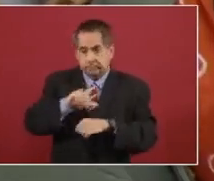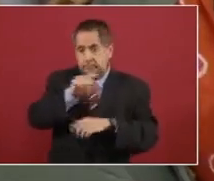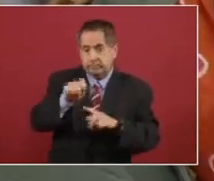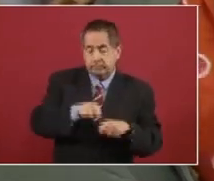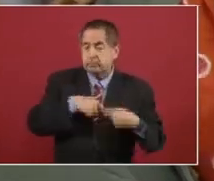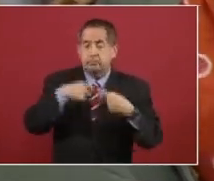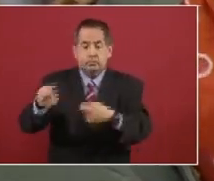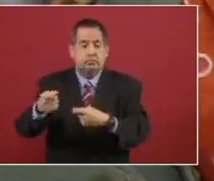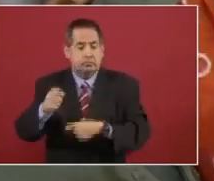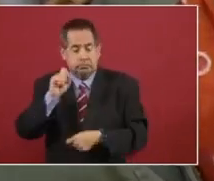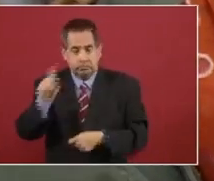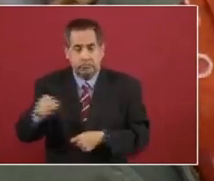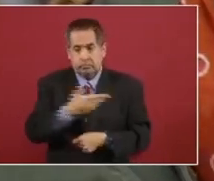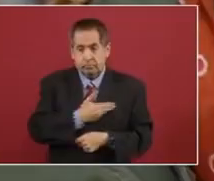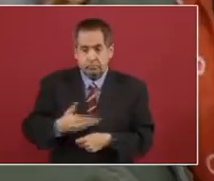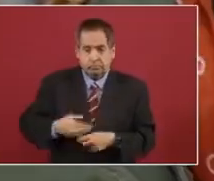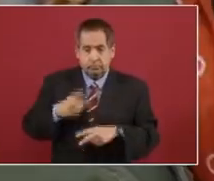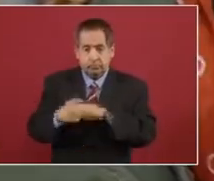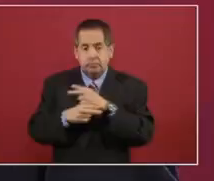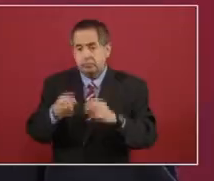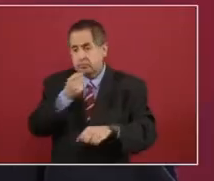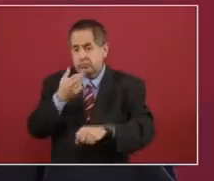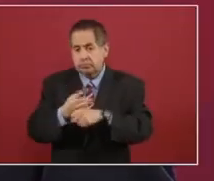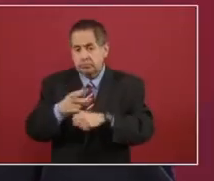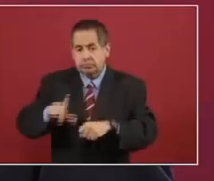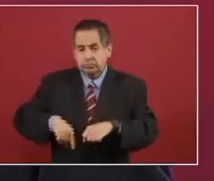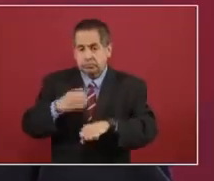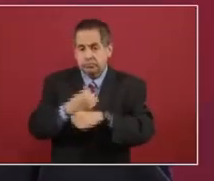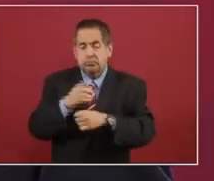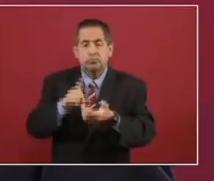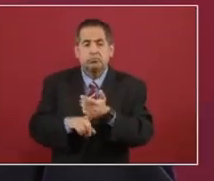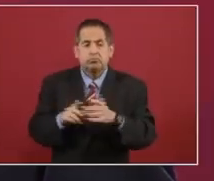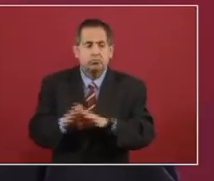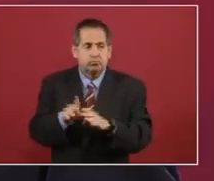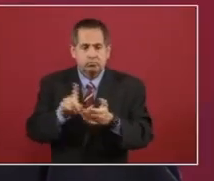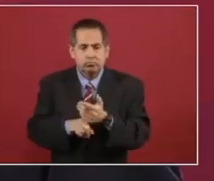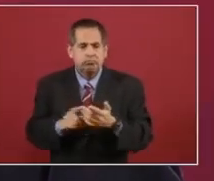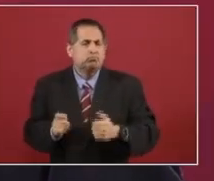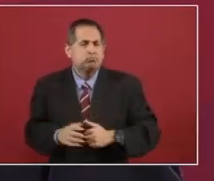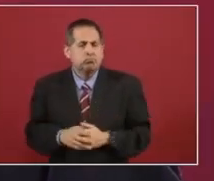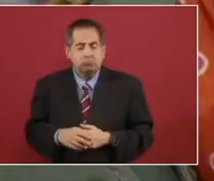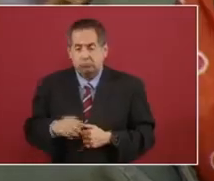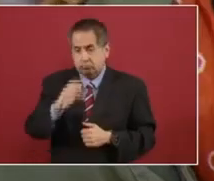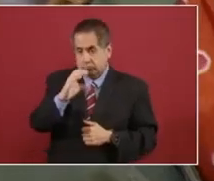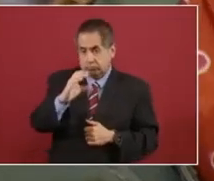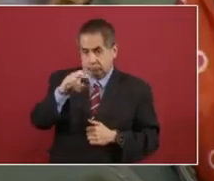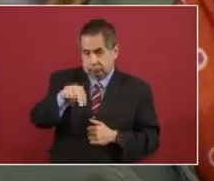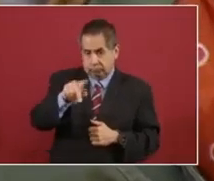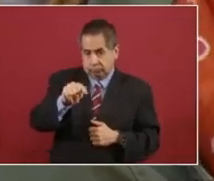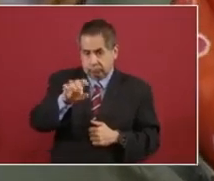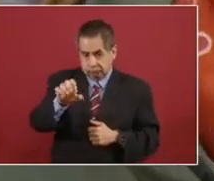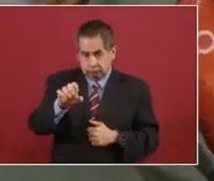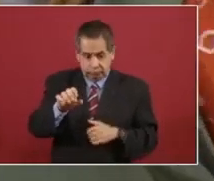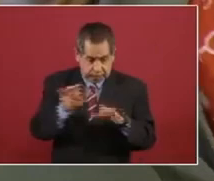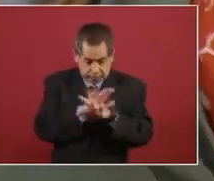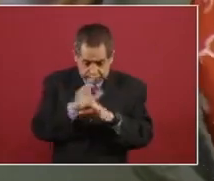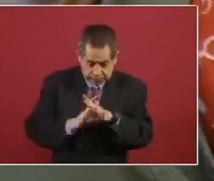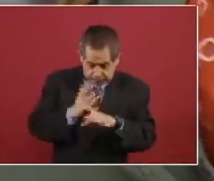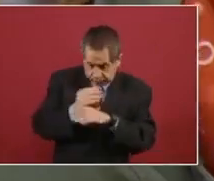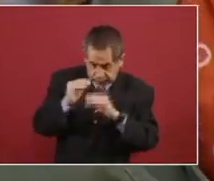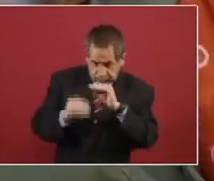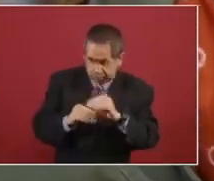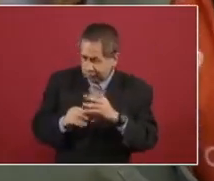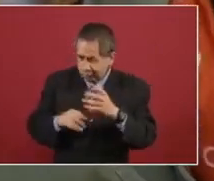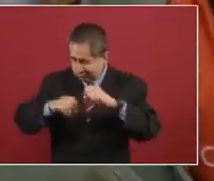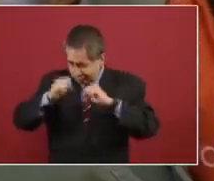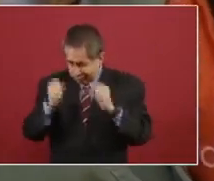de parte del Poder Ejecutivo, digamos de Gobernación. ¿Se tiene la certeza de que la CENTE, después de lograr su parte en la reforma